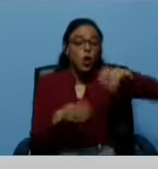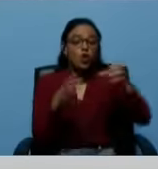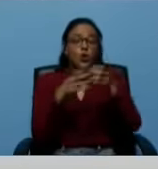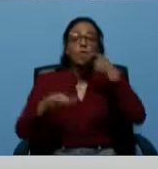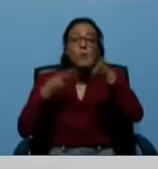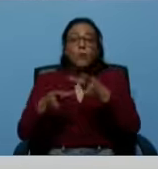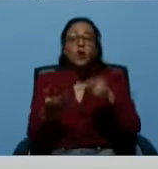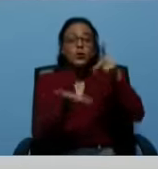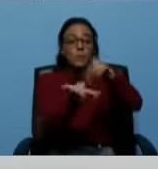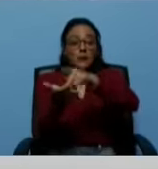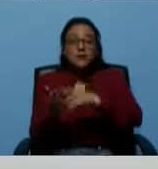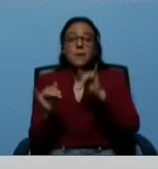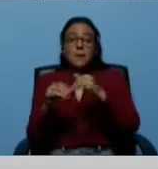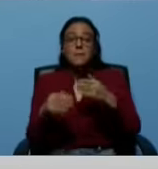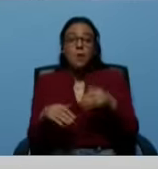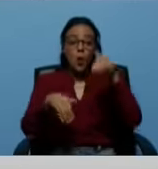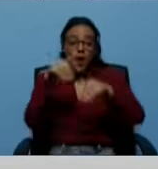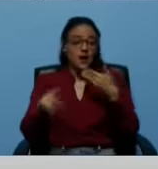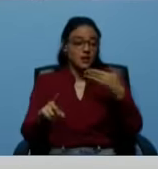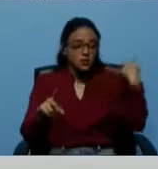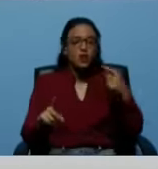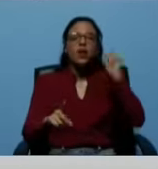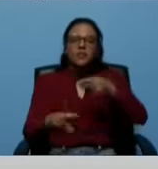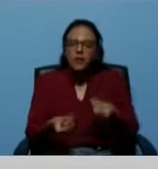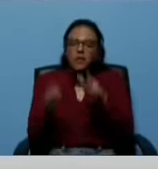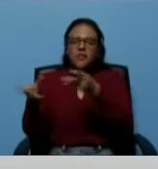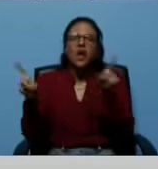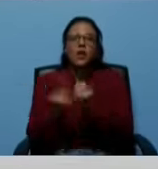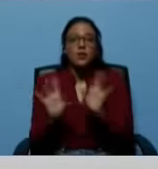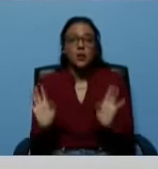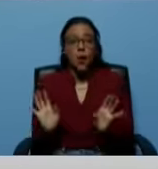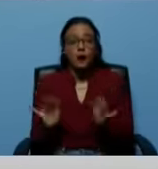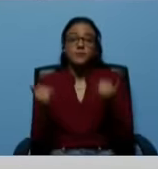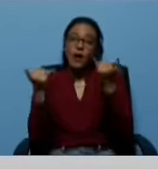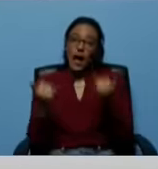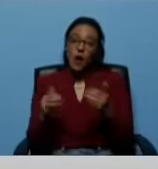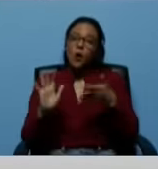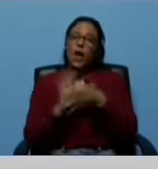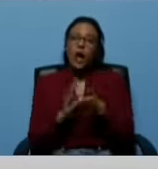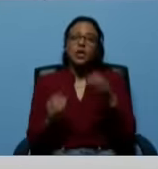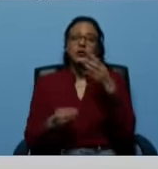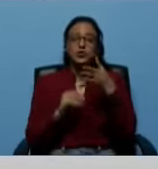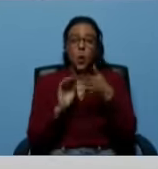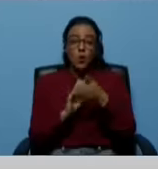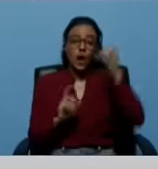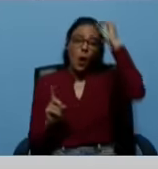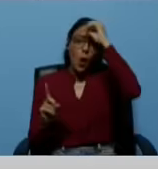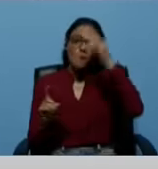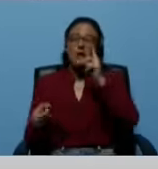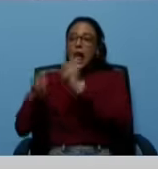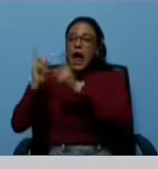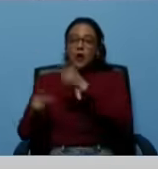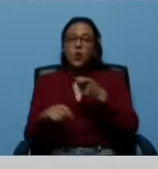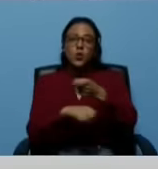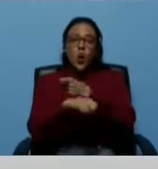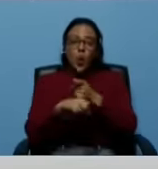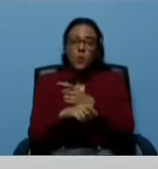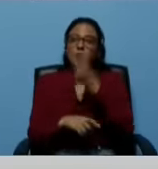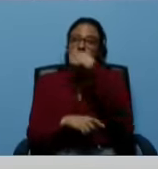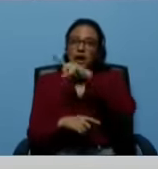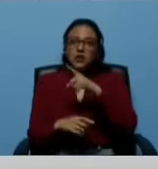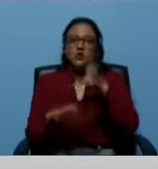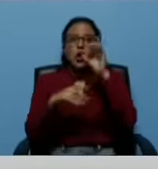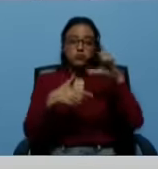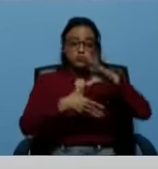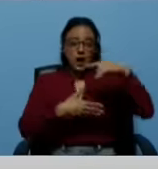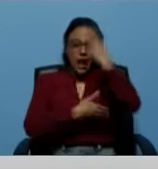que participaron en esa elección. Ahora, desde el punto de vista de lo que piensen algunos gobiernos como el de Boric, como el de